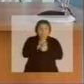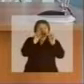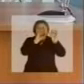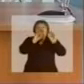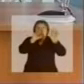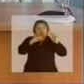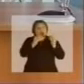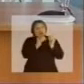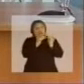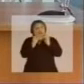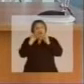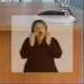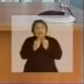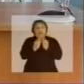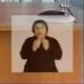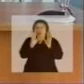De presos